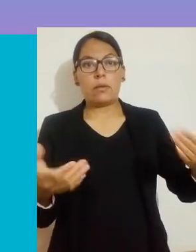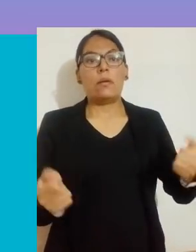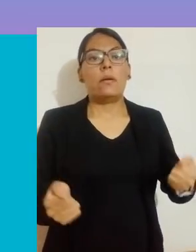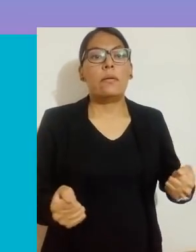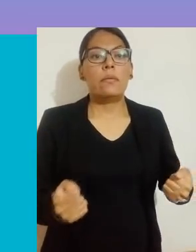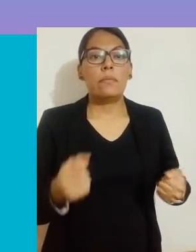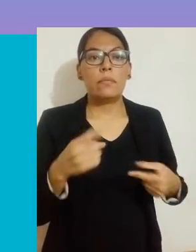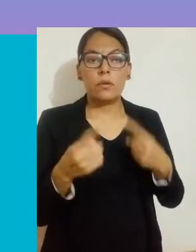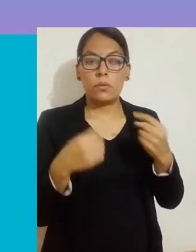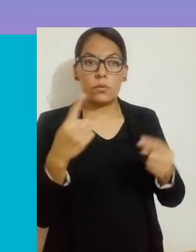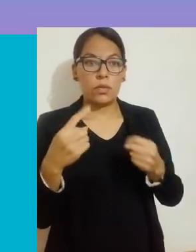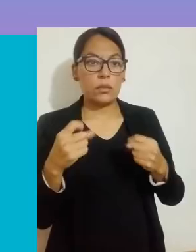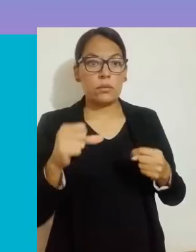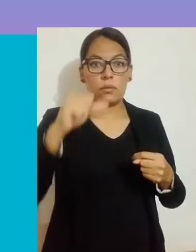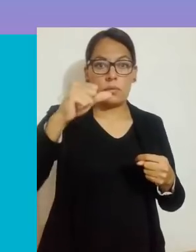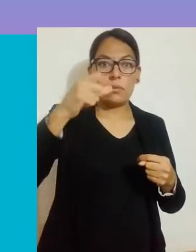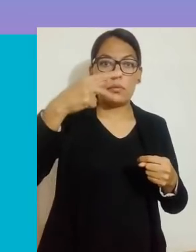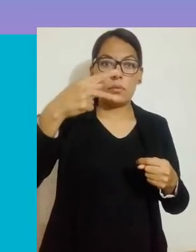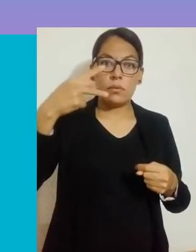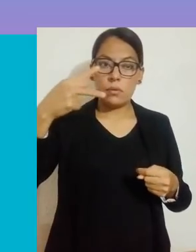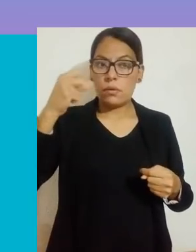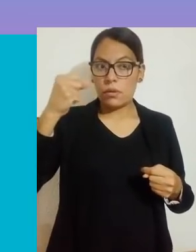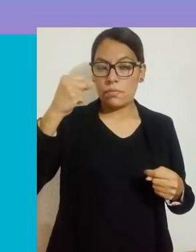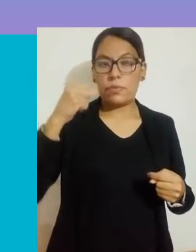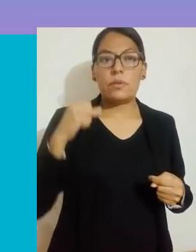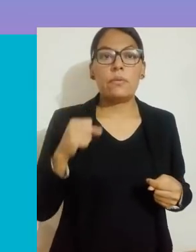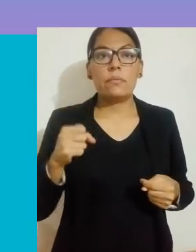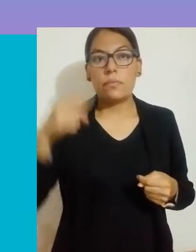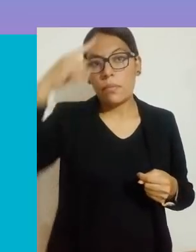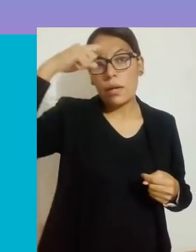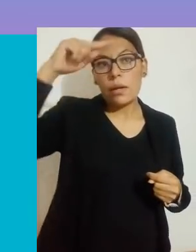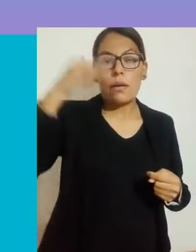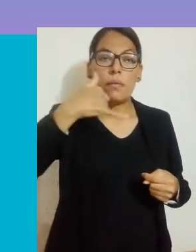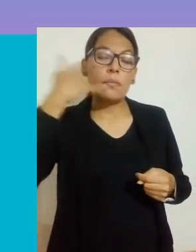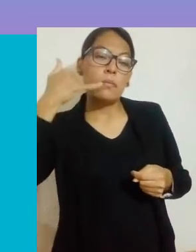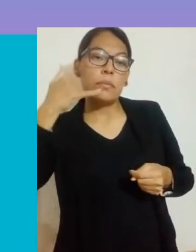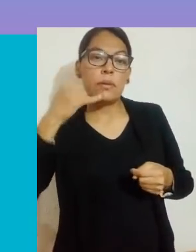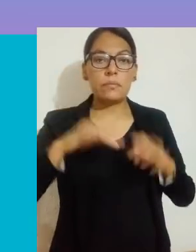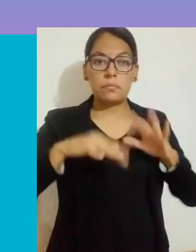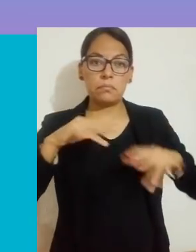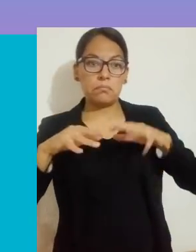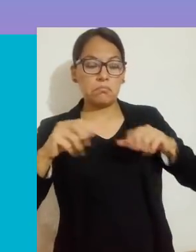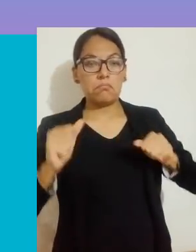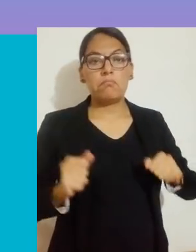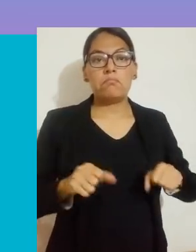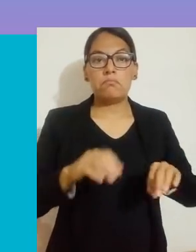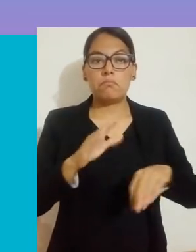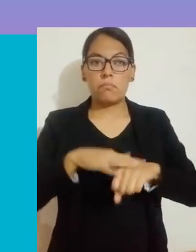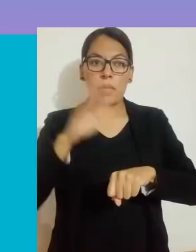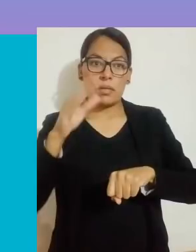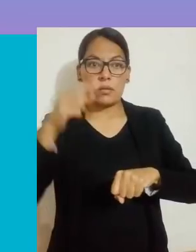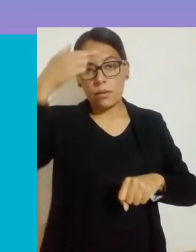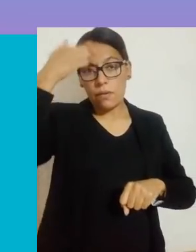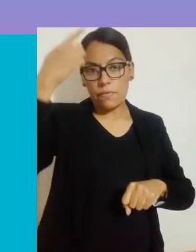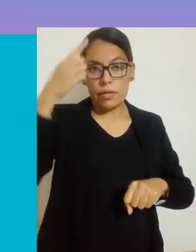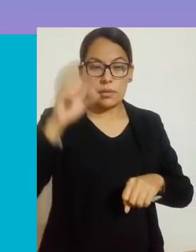celular y una para computadora que te hará la vida más sencilla y reducirán las barreras que enfrentan tus